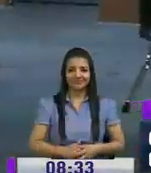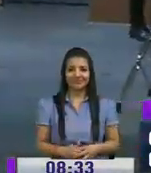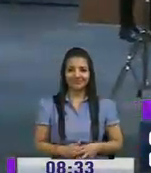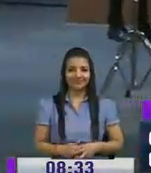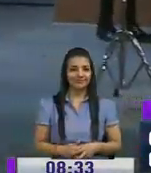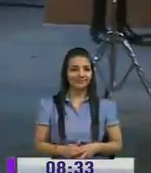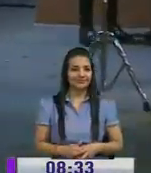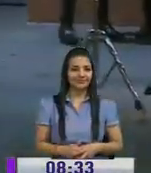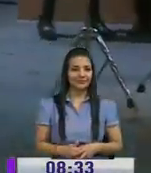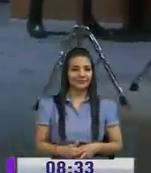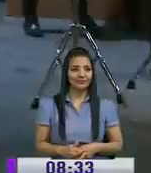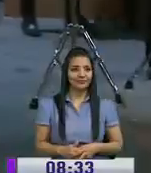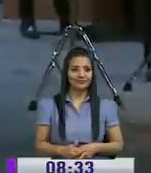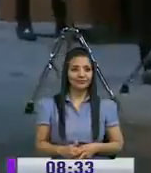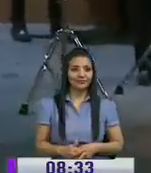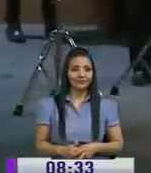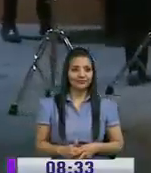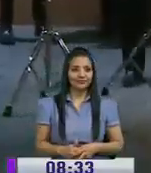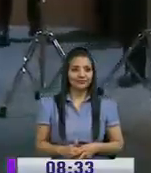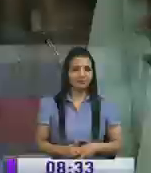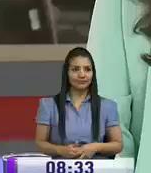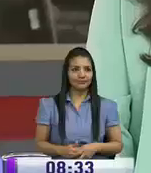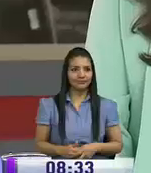Informó Valeria Navarro.